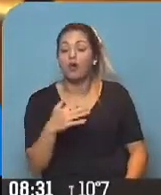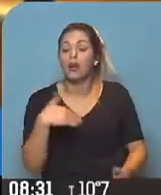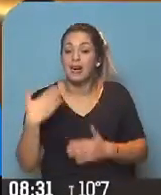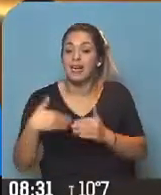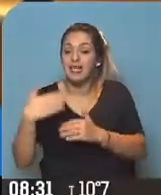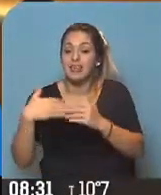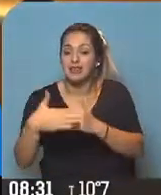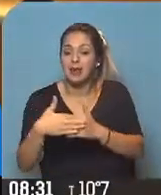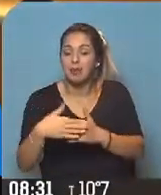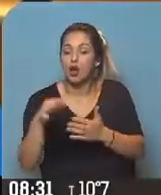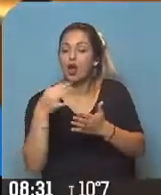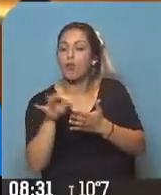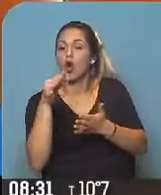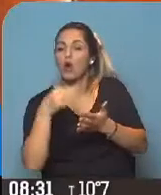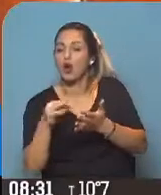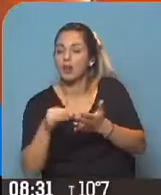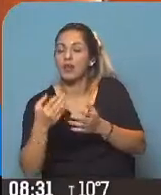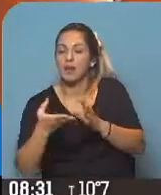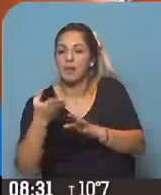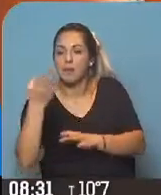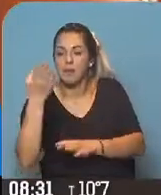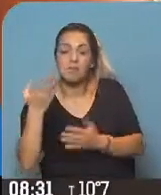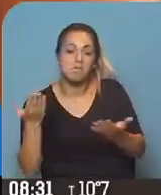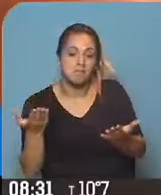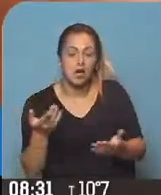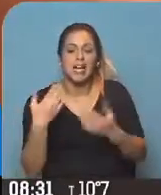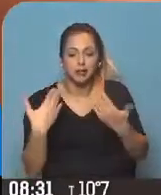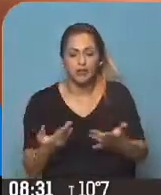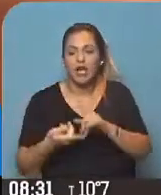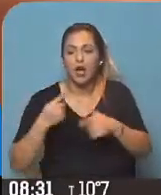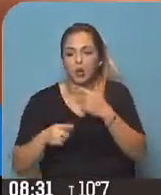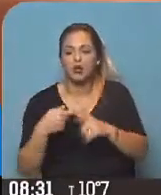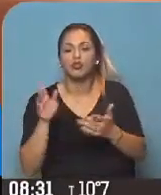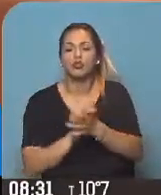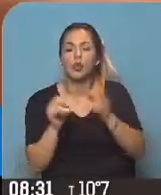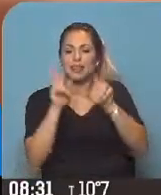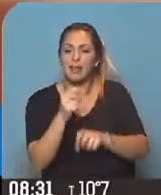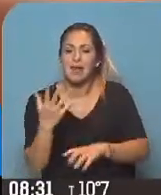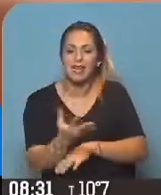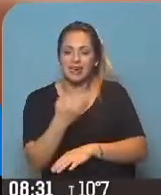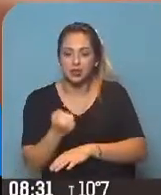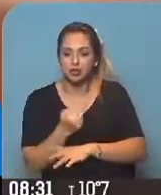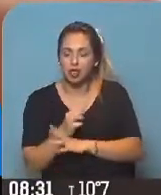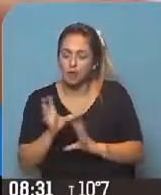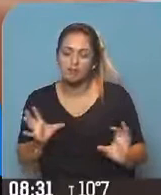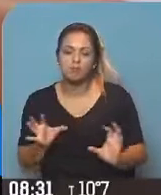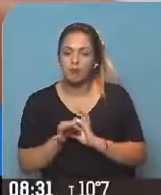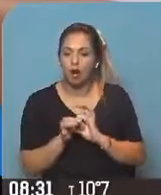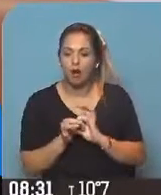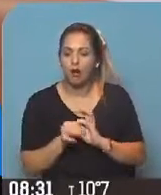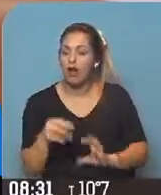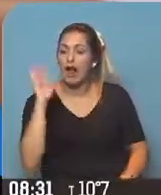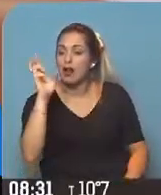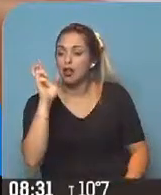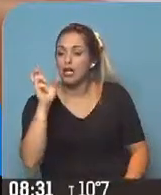necesario esto quiere decir que él lo que se acuerde en torno al tema retenciones va a estar atado al valor del dólar de la fecha